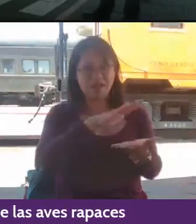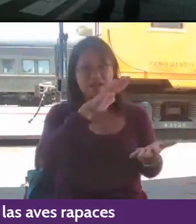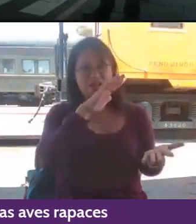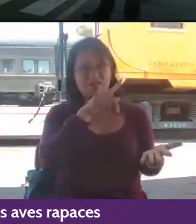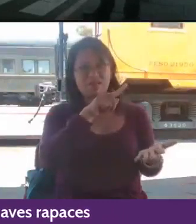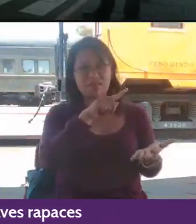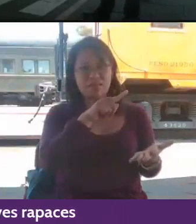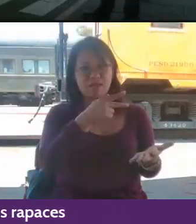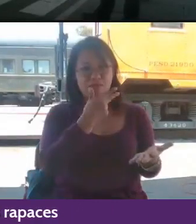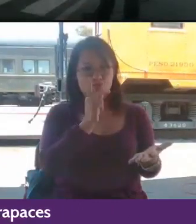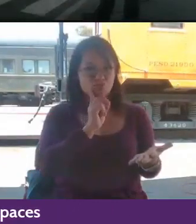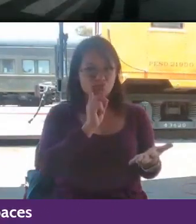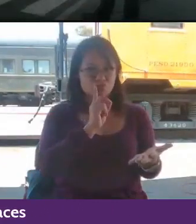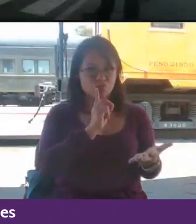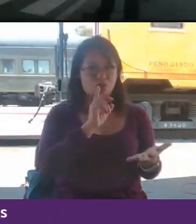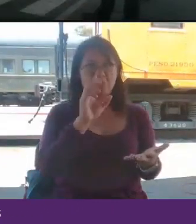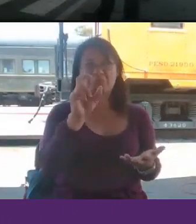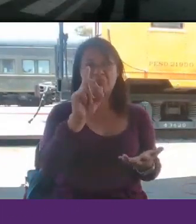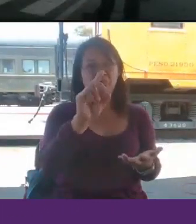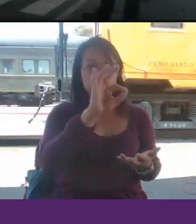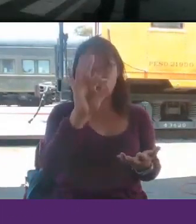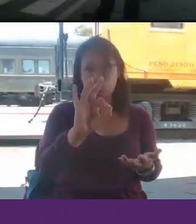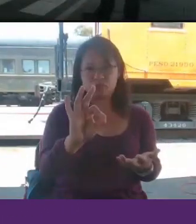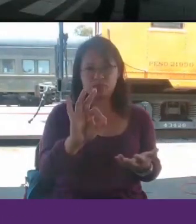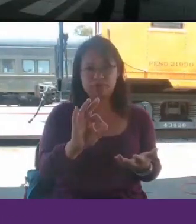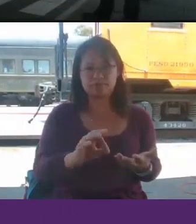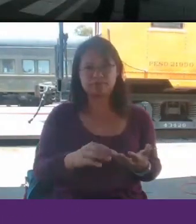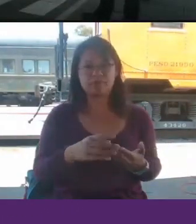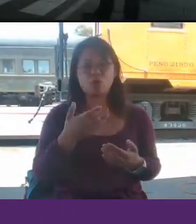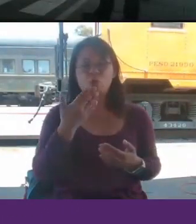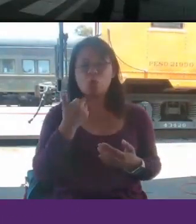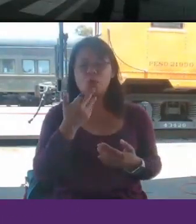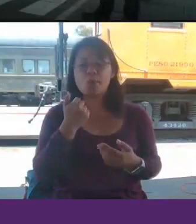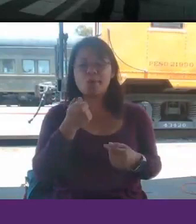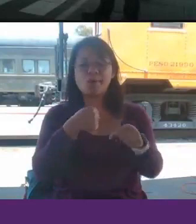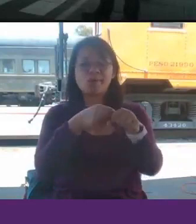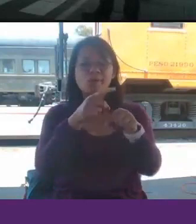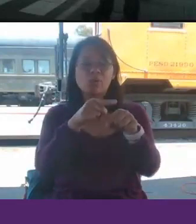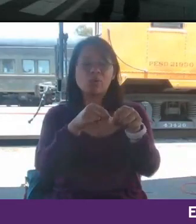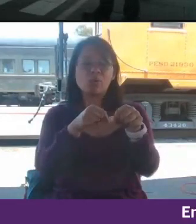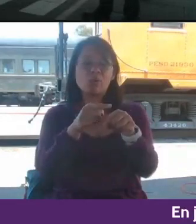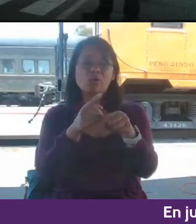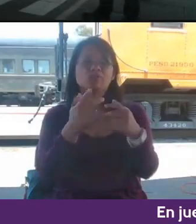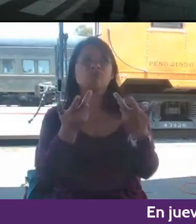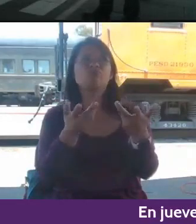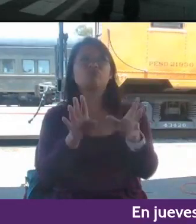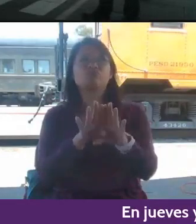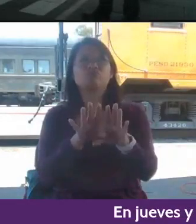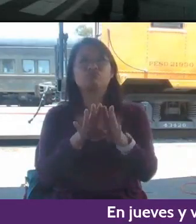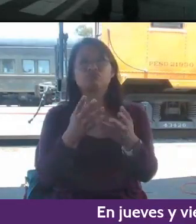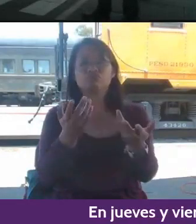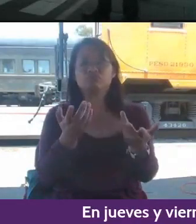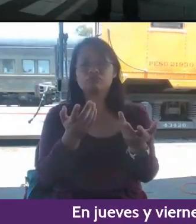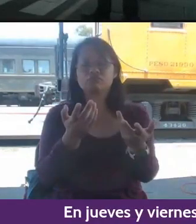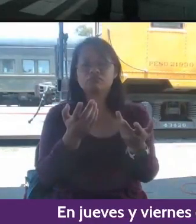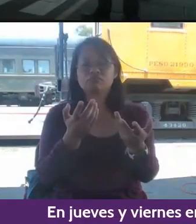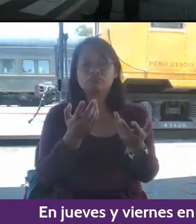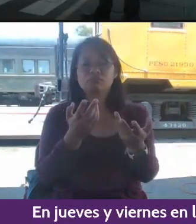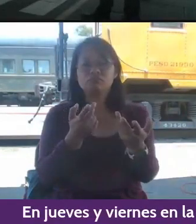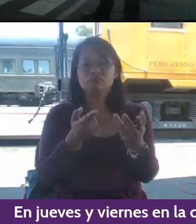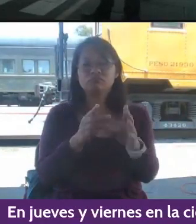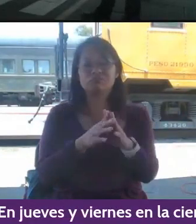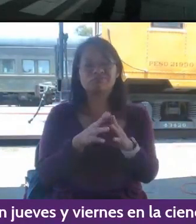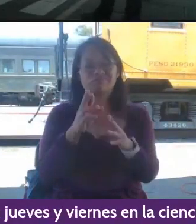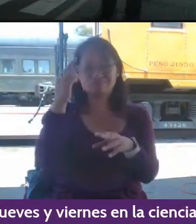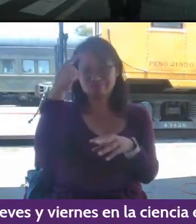diferencia. No tienen un dimorfismo por colores, y al menos no se me viene ninguno a la